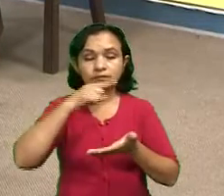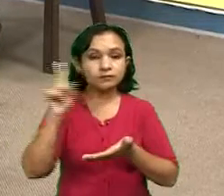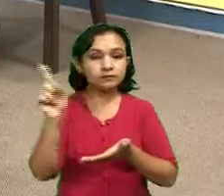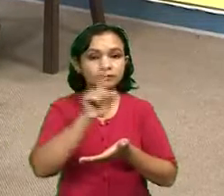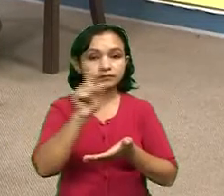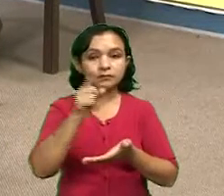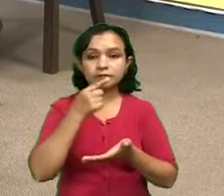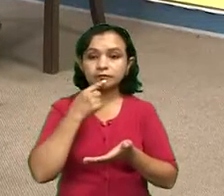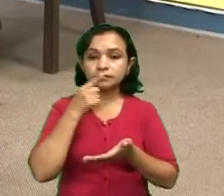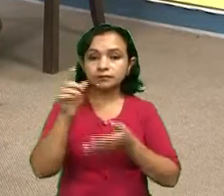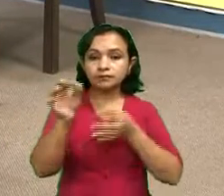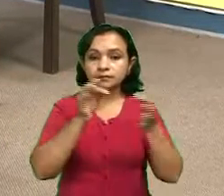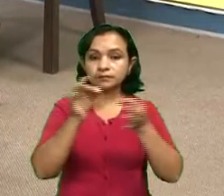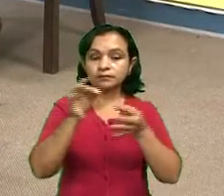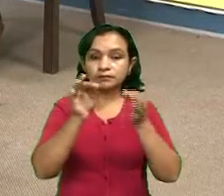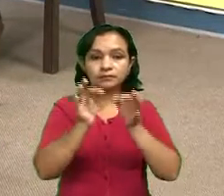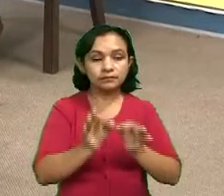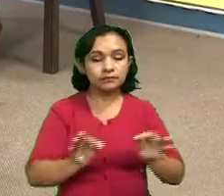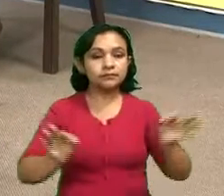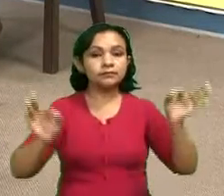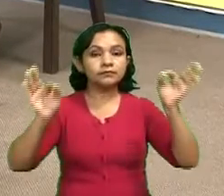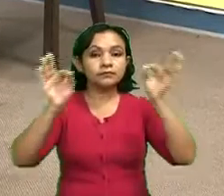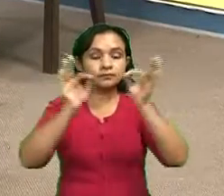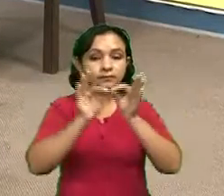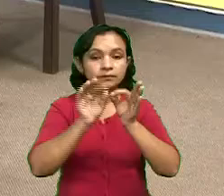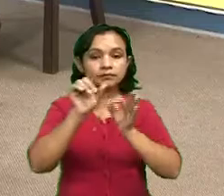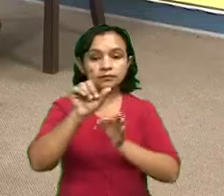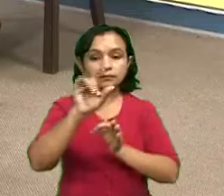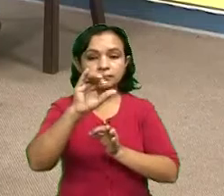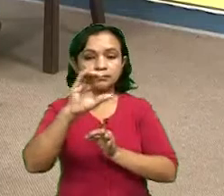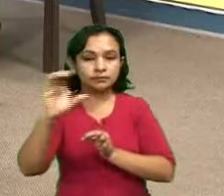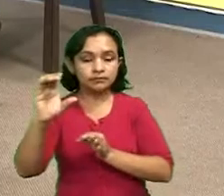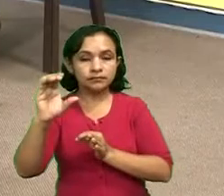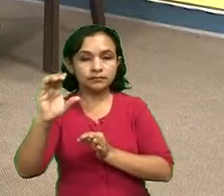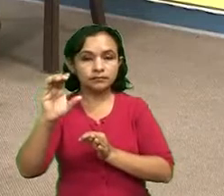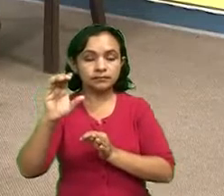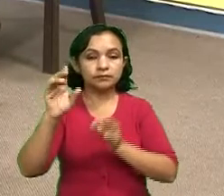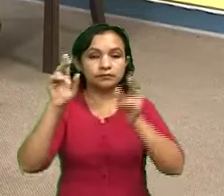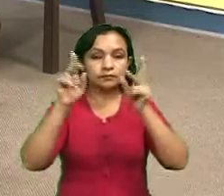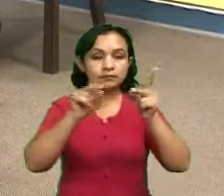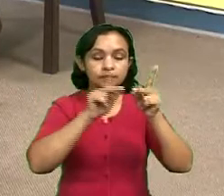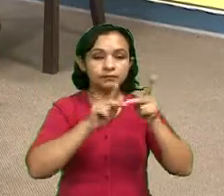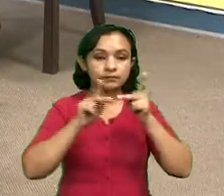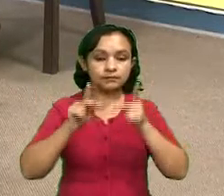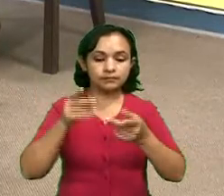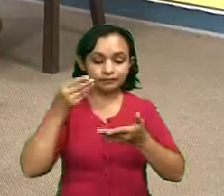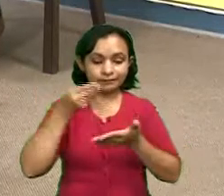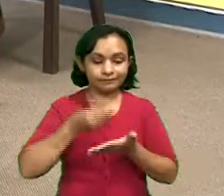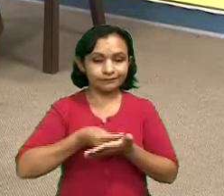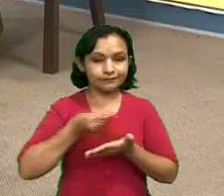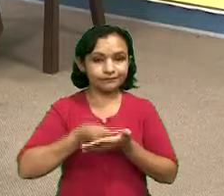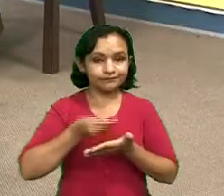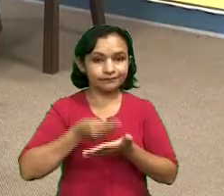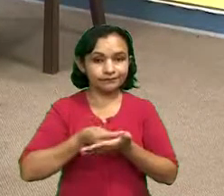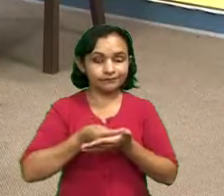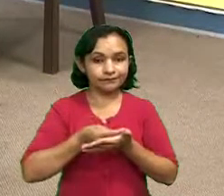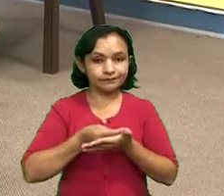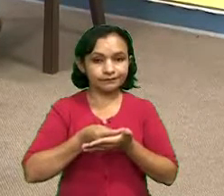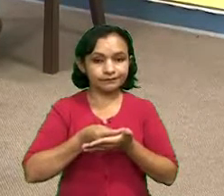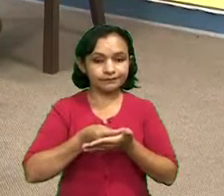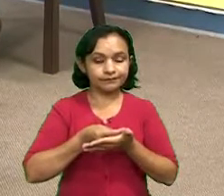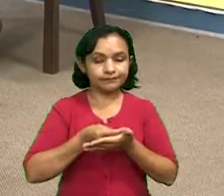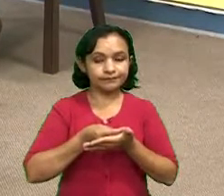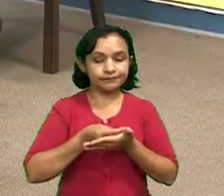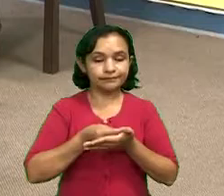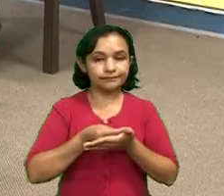muy importante al inicio del programa, doctor licenciada, y es que al momento que uno compra el fármaco, se lo